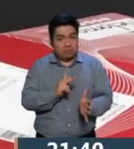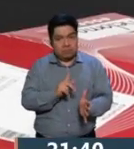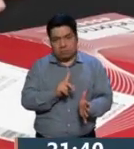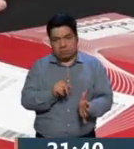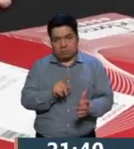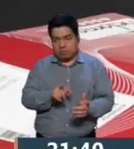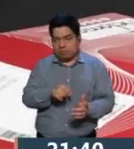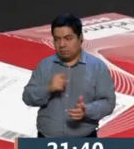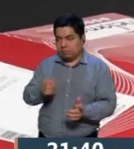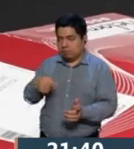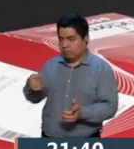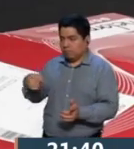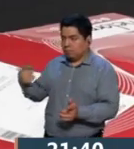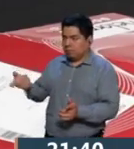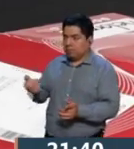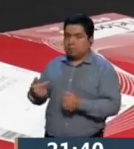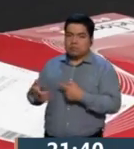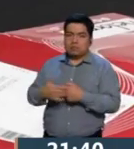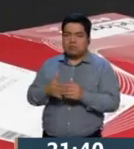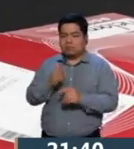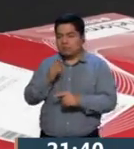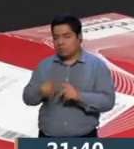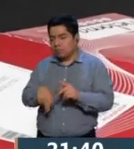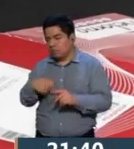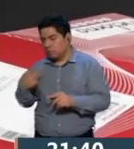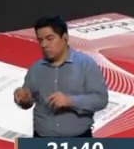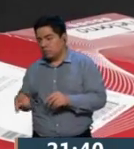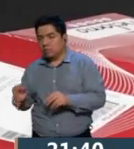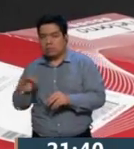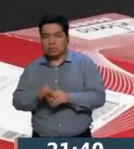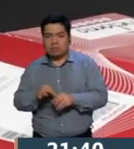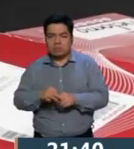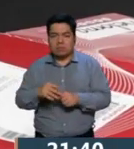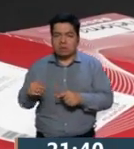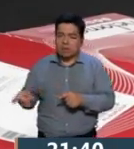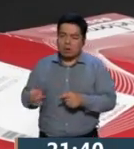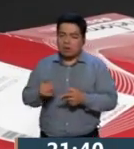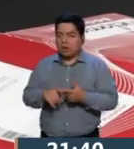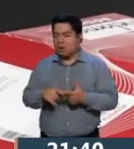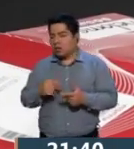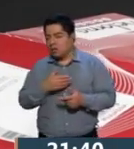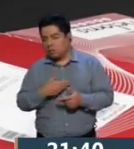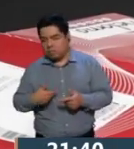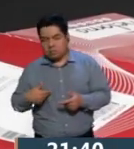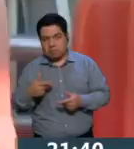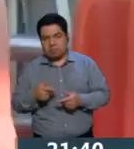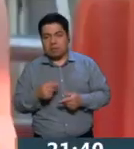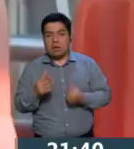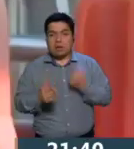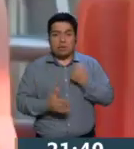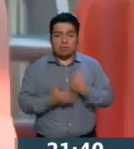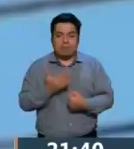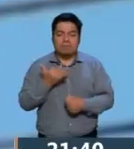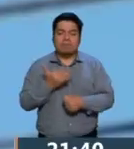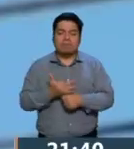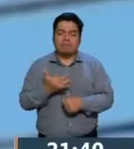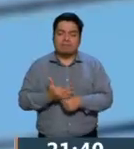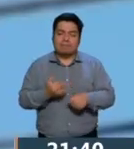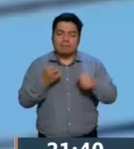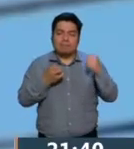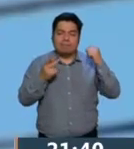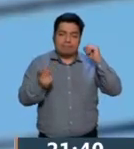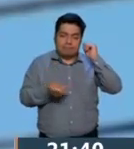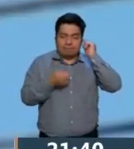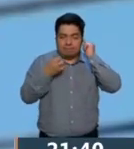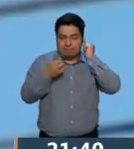siguiente, en la elección intermedia o la siguiente elección presidencial y concurrentes, porque eso es lo que pasa hoy en día, que